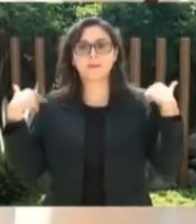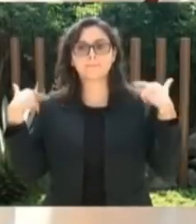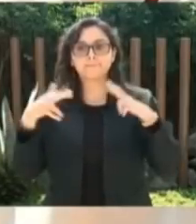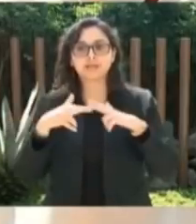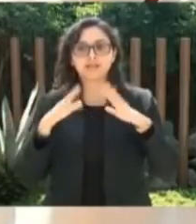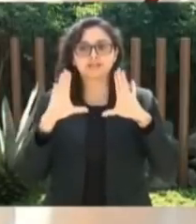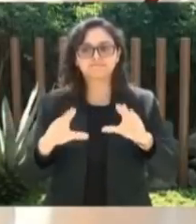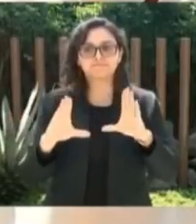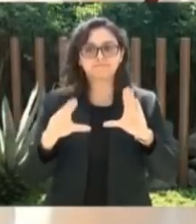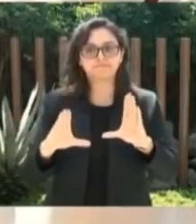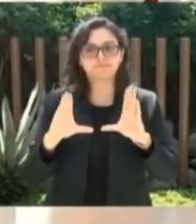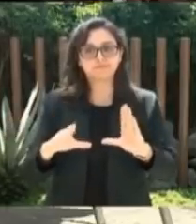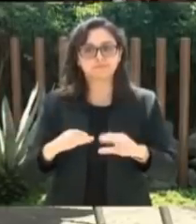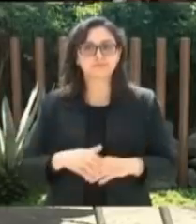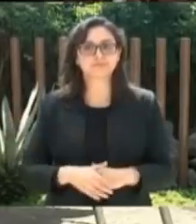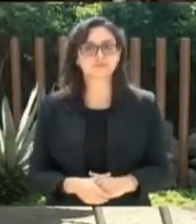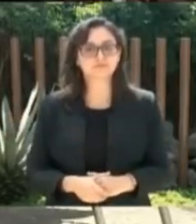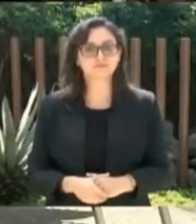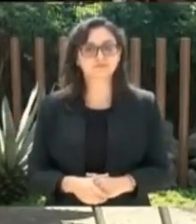México.